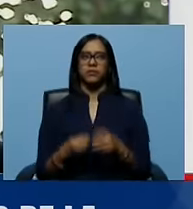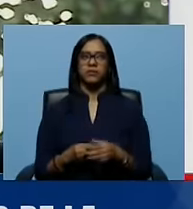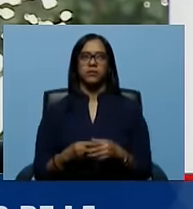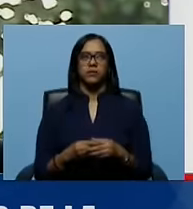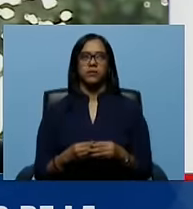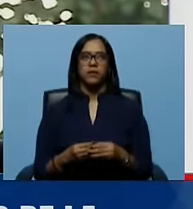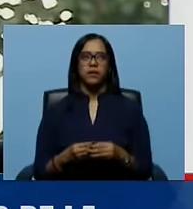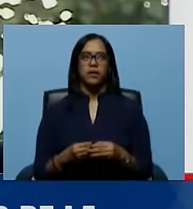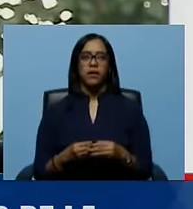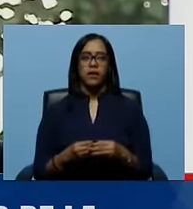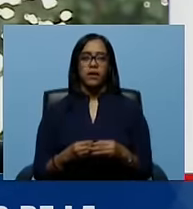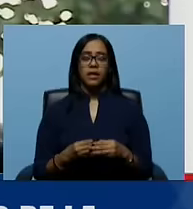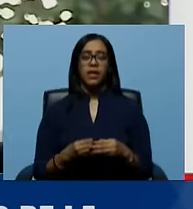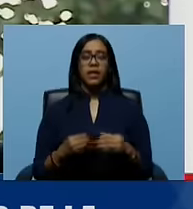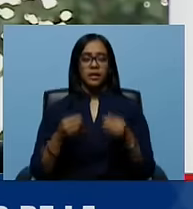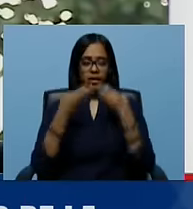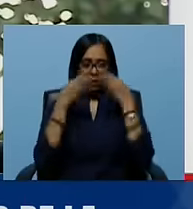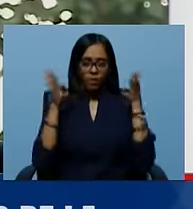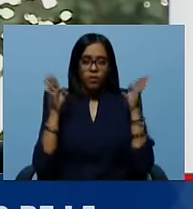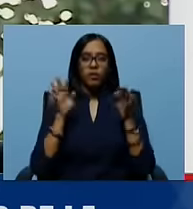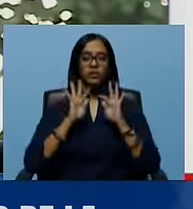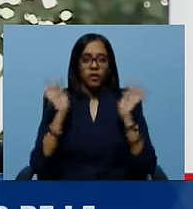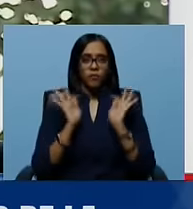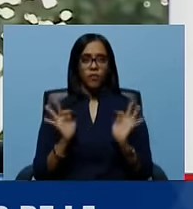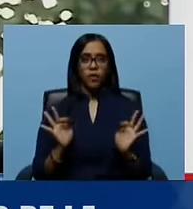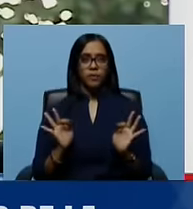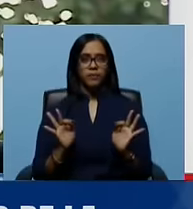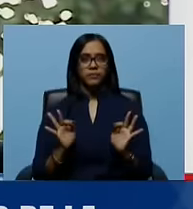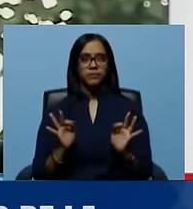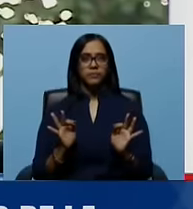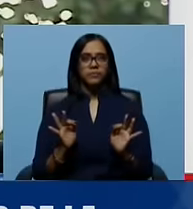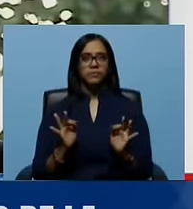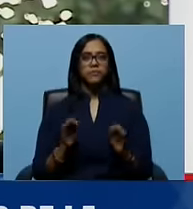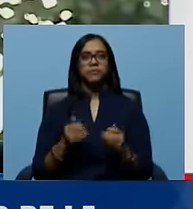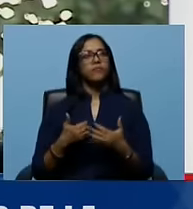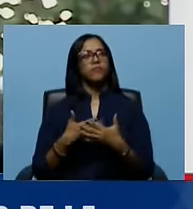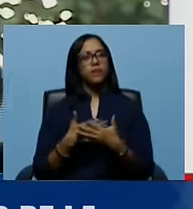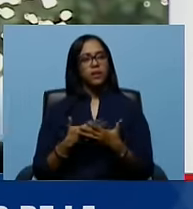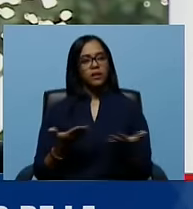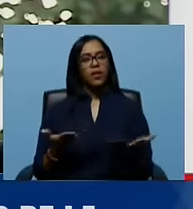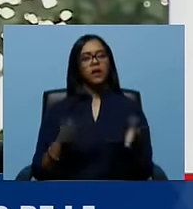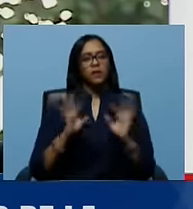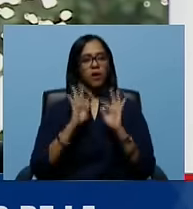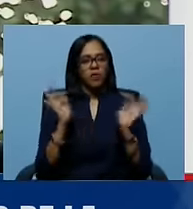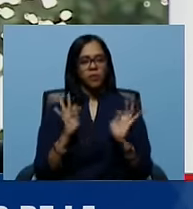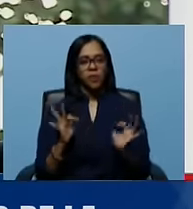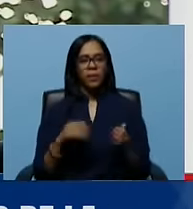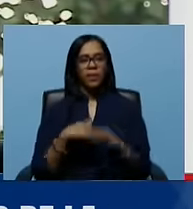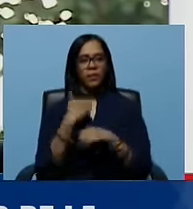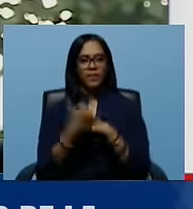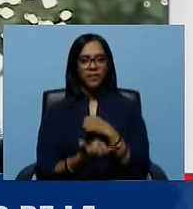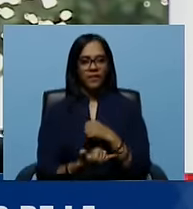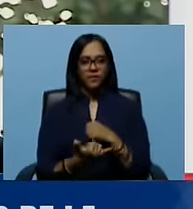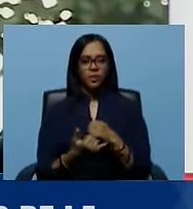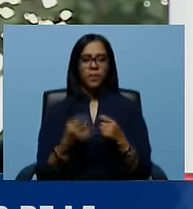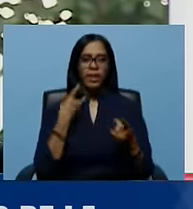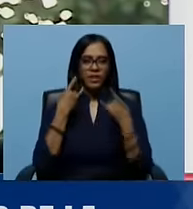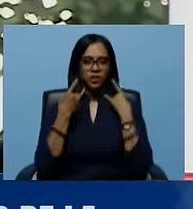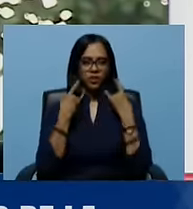que descubrió esta forma de dar una metodología de planificación para la